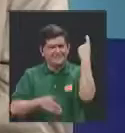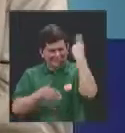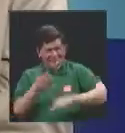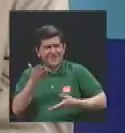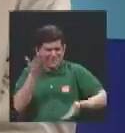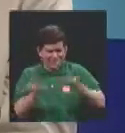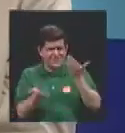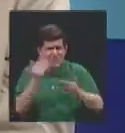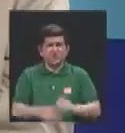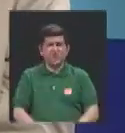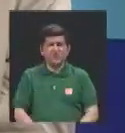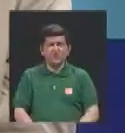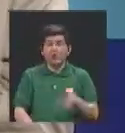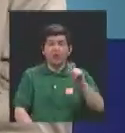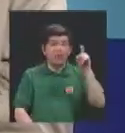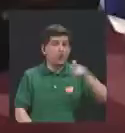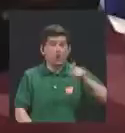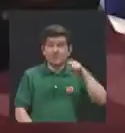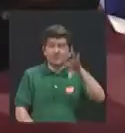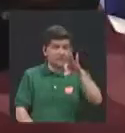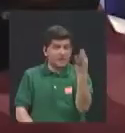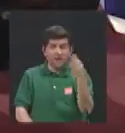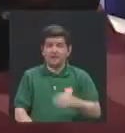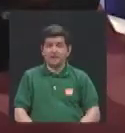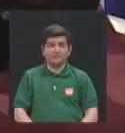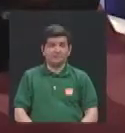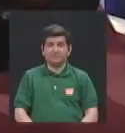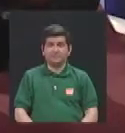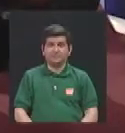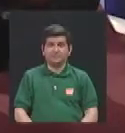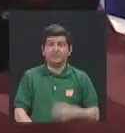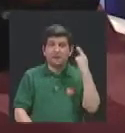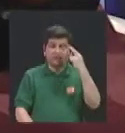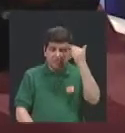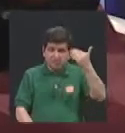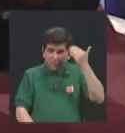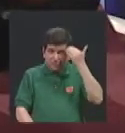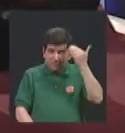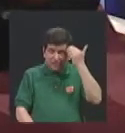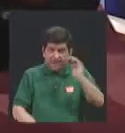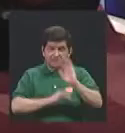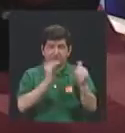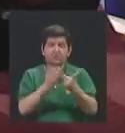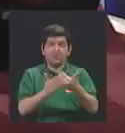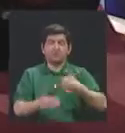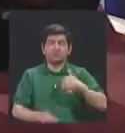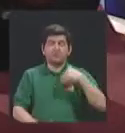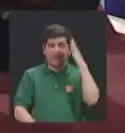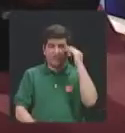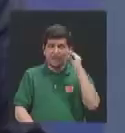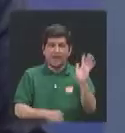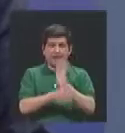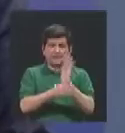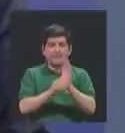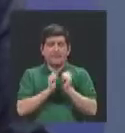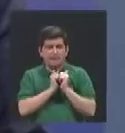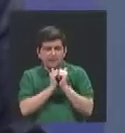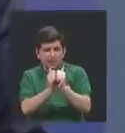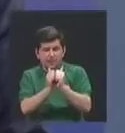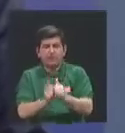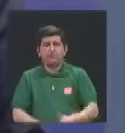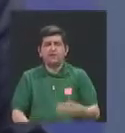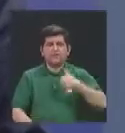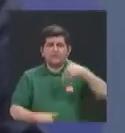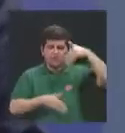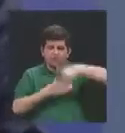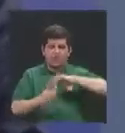Interesante. Es interesante, un poco cruel también. Es un poco cruel y no necesariamente es así, ¿no? O sea, así porque sabemos que tenemos todos experiencia,